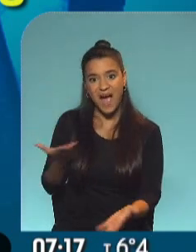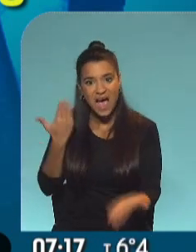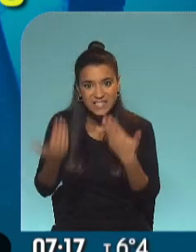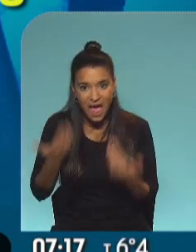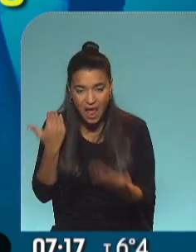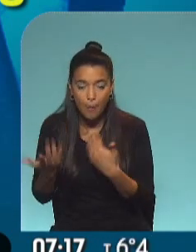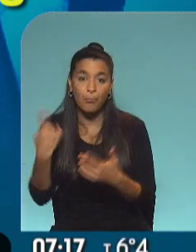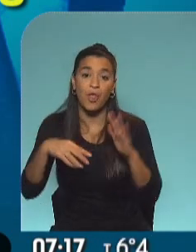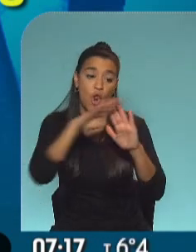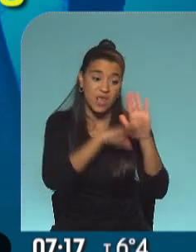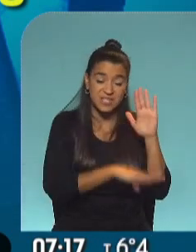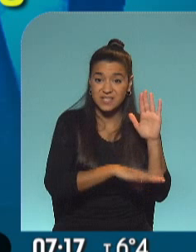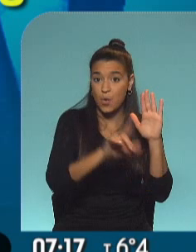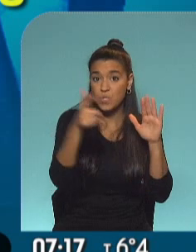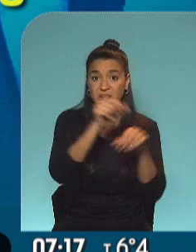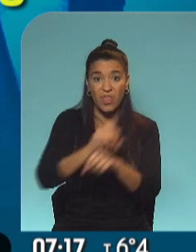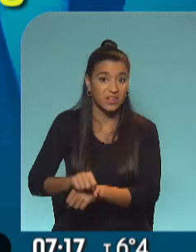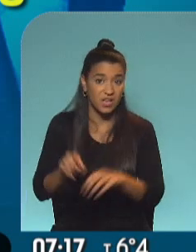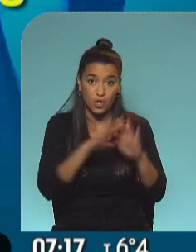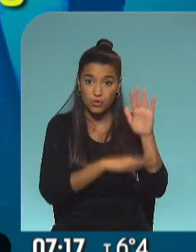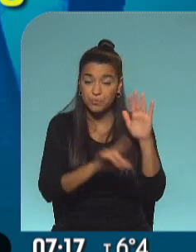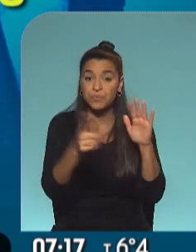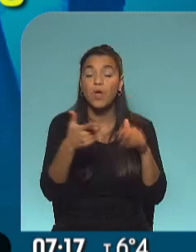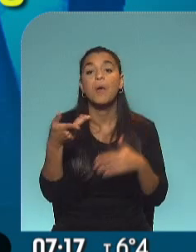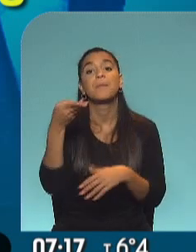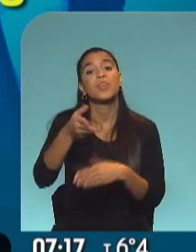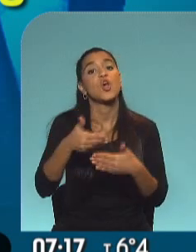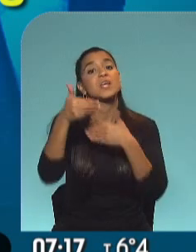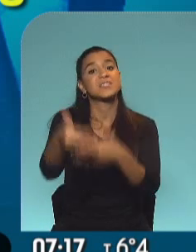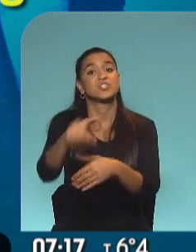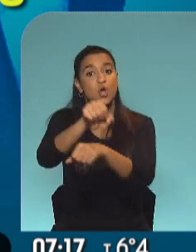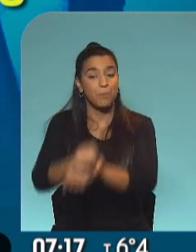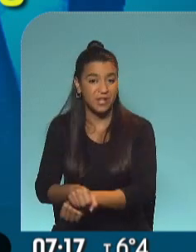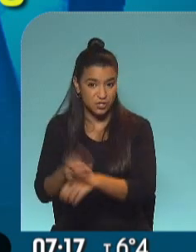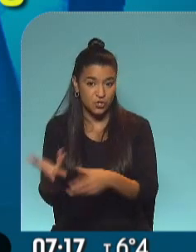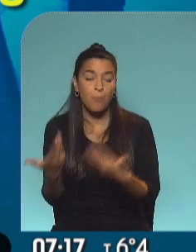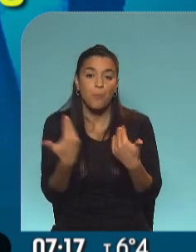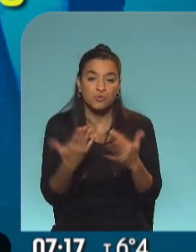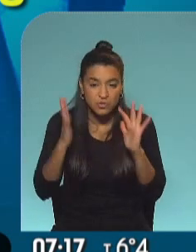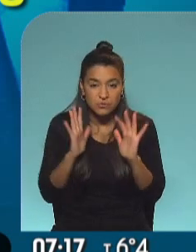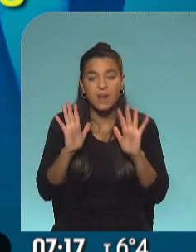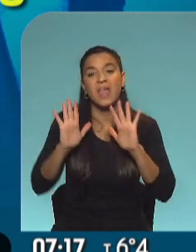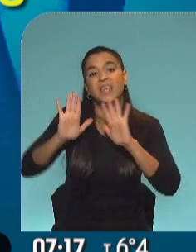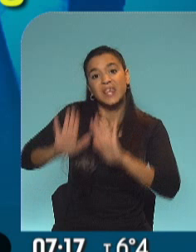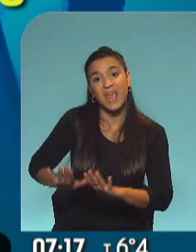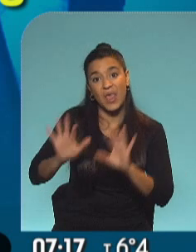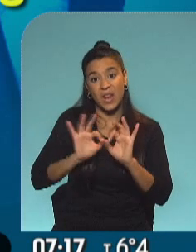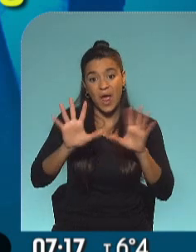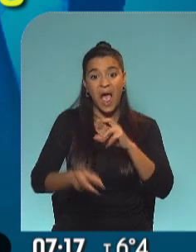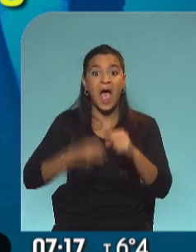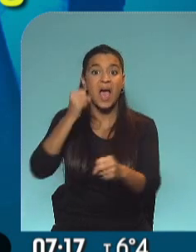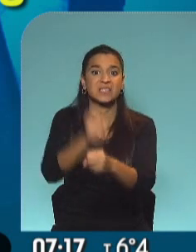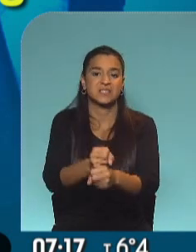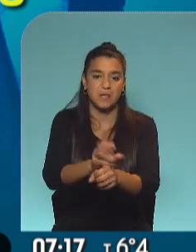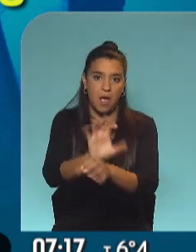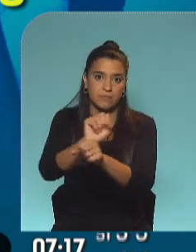pero no está en la lista de detenidos. Pidió una exención de prisión, es decir, la posibilidad de permanecer en libertad durante el